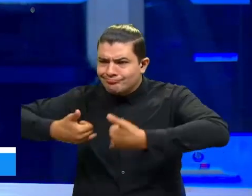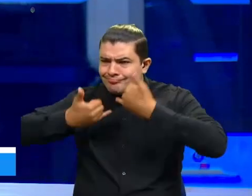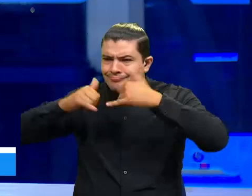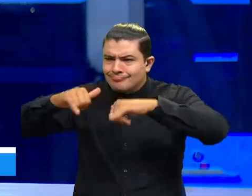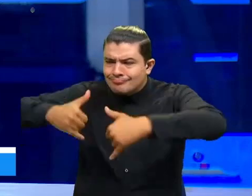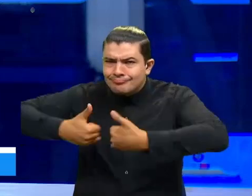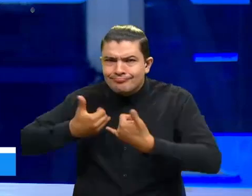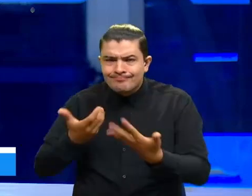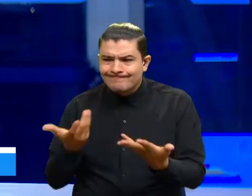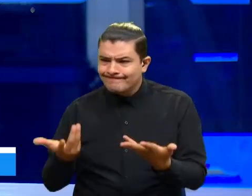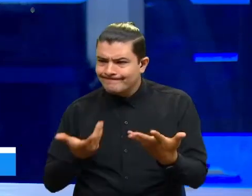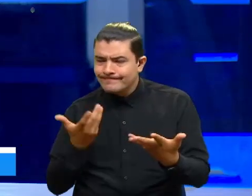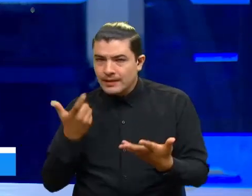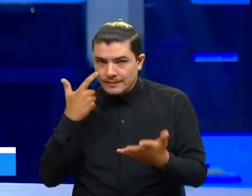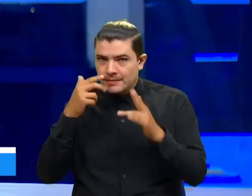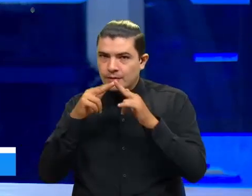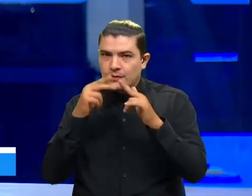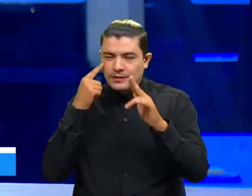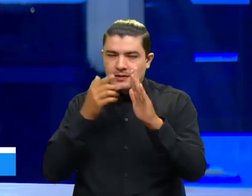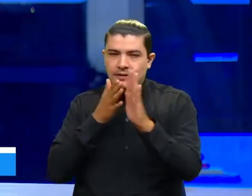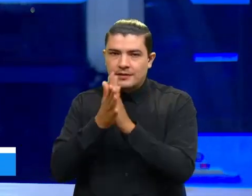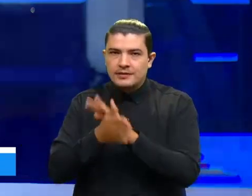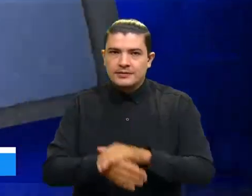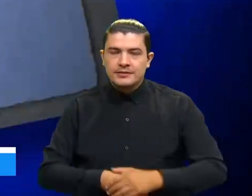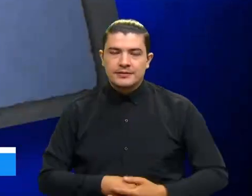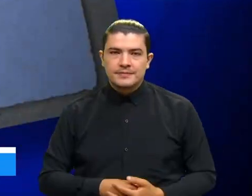sección en la lupa de oriente noticias